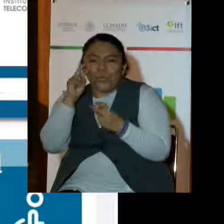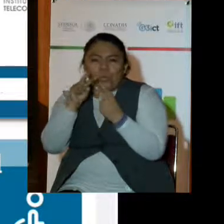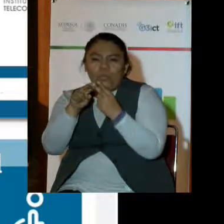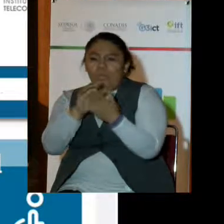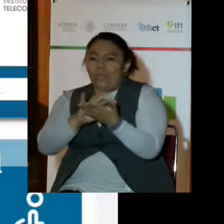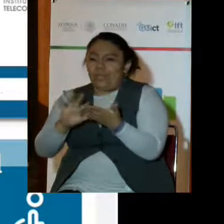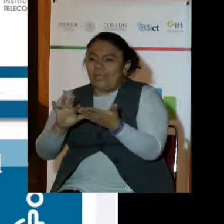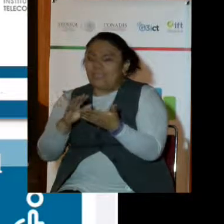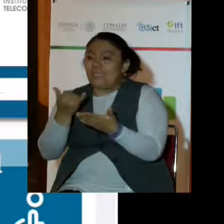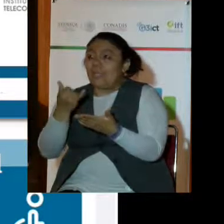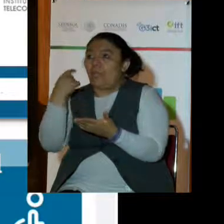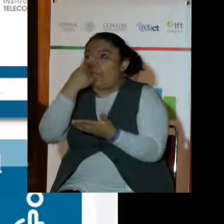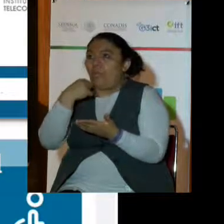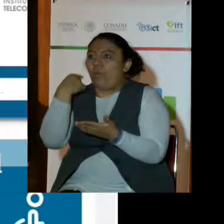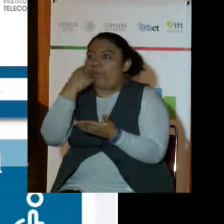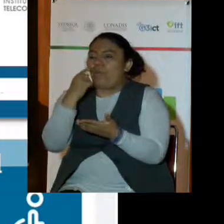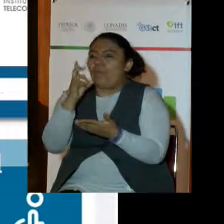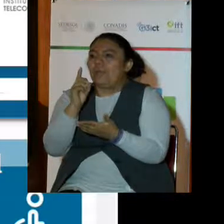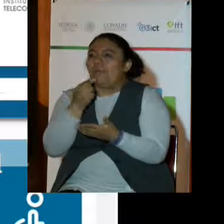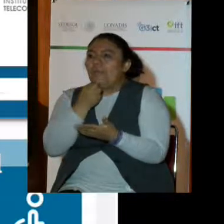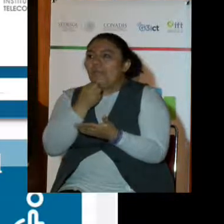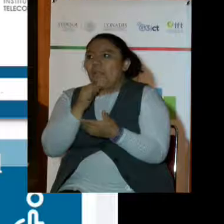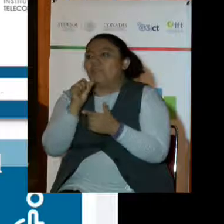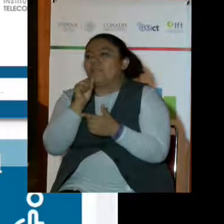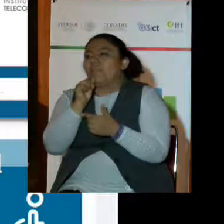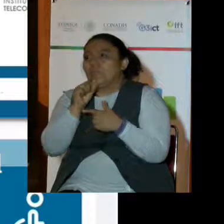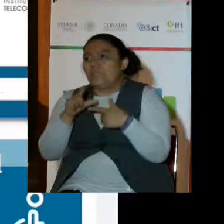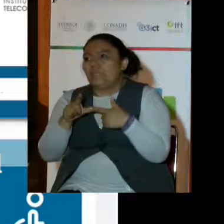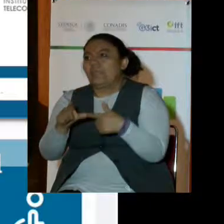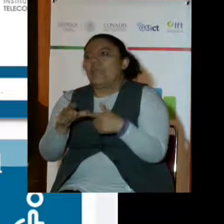Pero pasaron hora y media en un caso y el contrato seguía, ya no